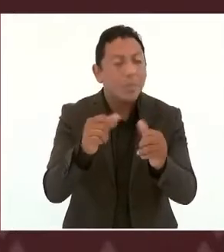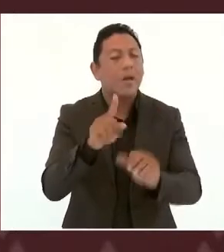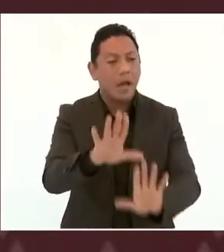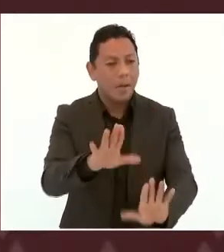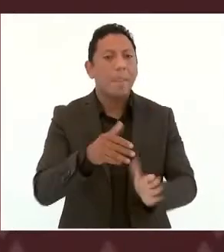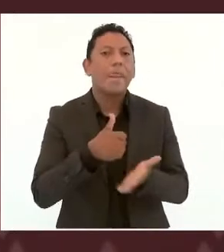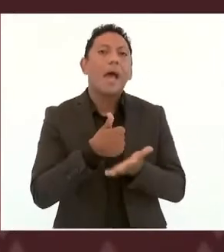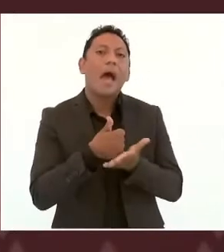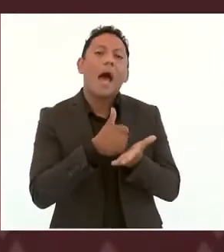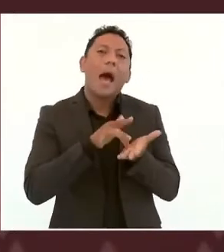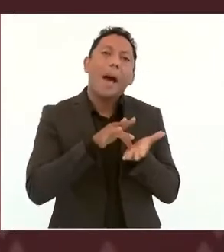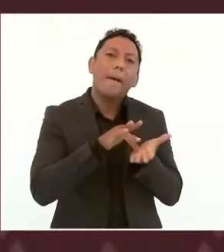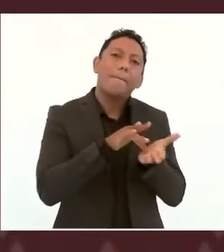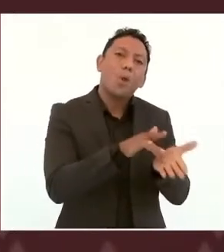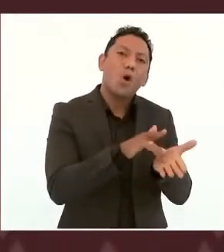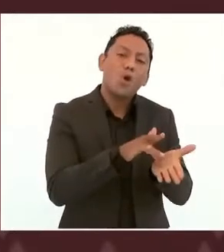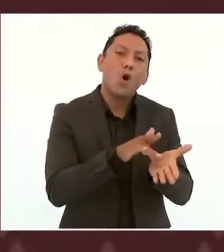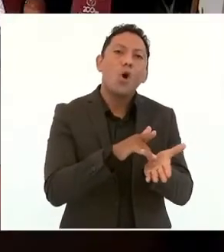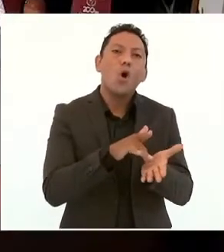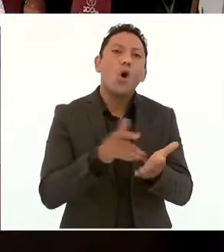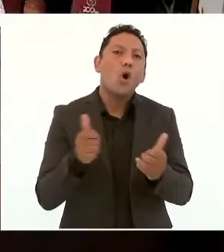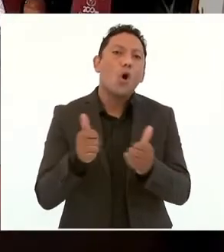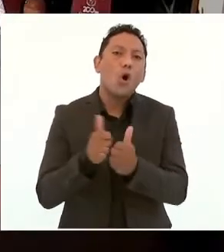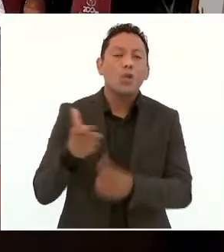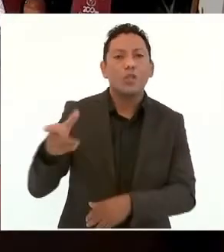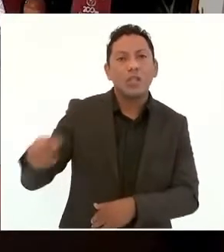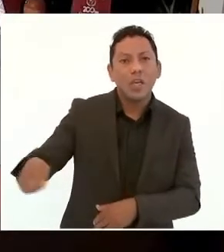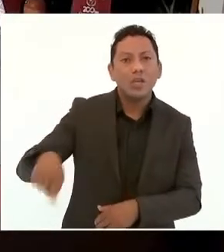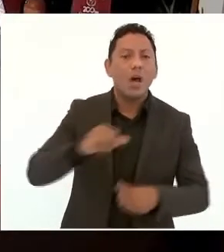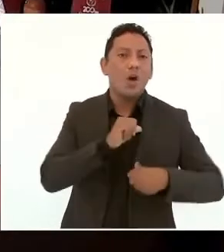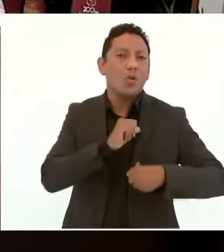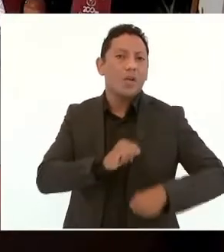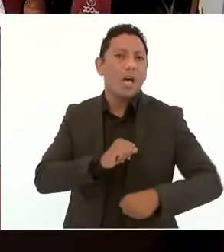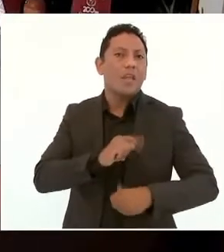apoyo de legisladores federales